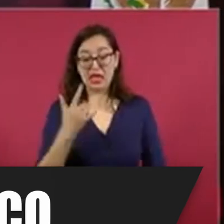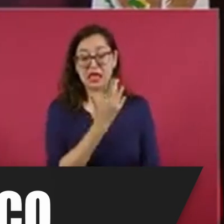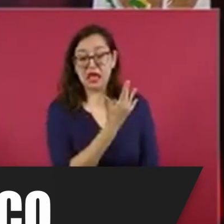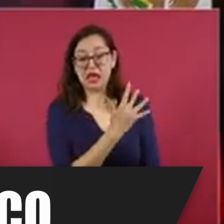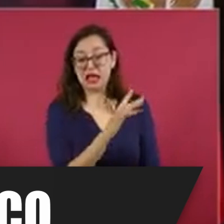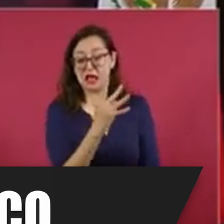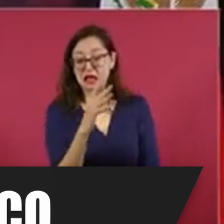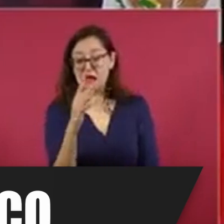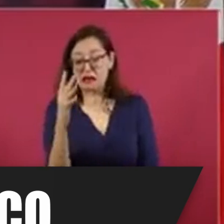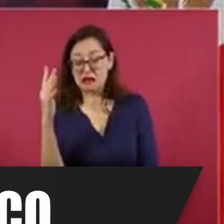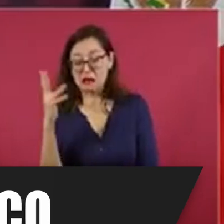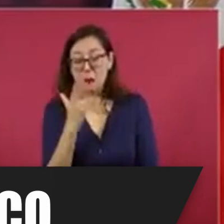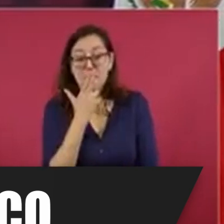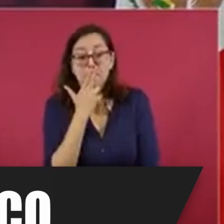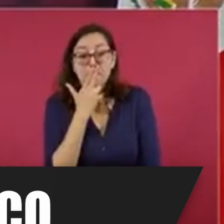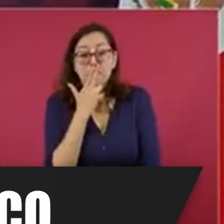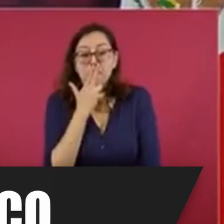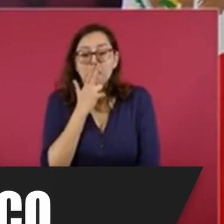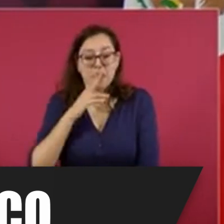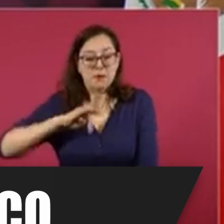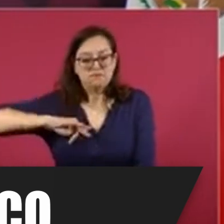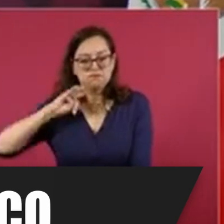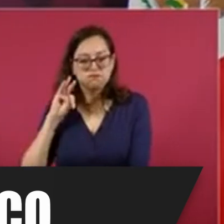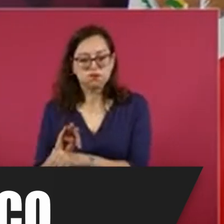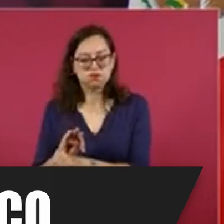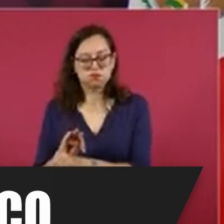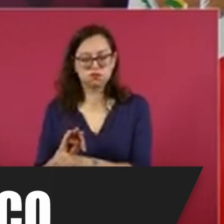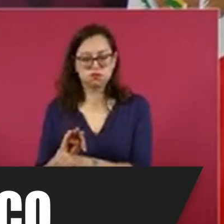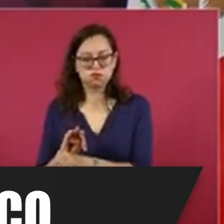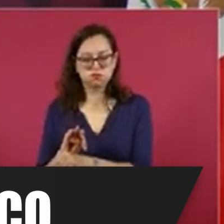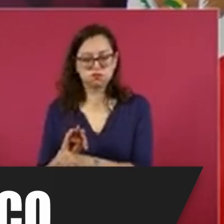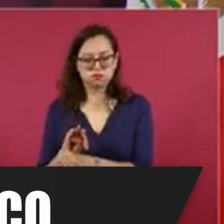aproximadamente 50,000 hectáreas, y ahí incluye